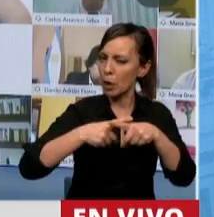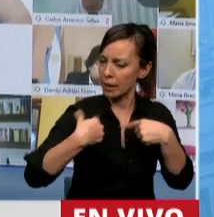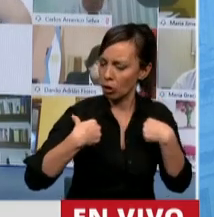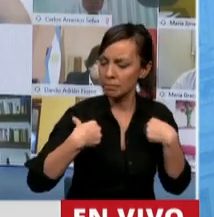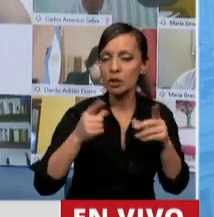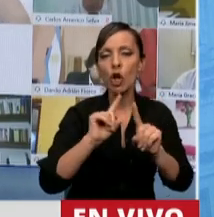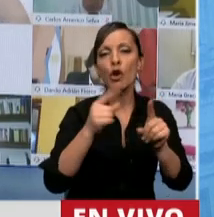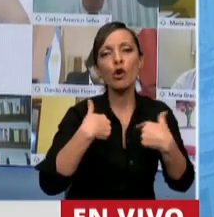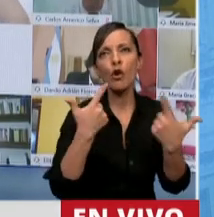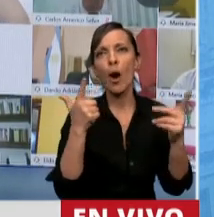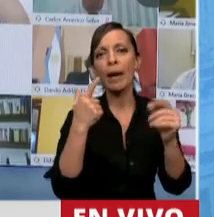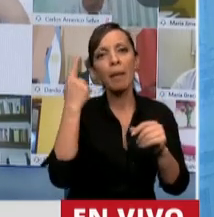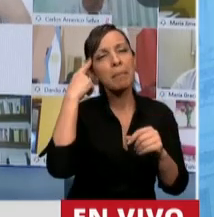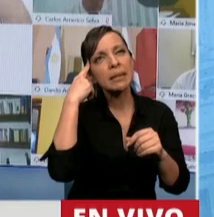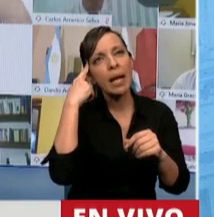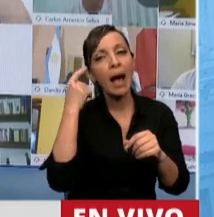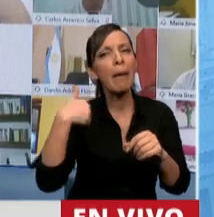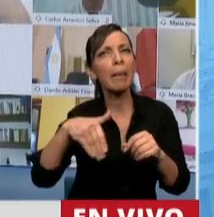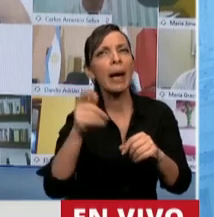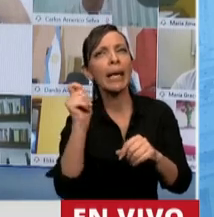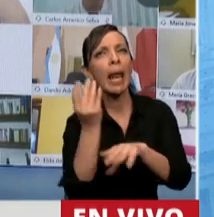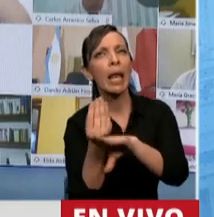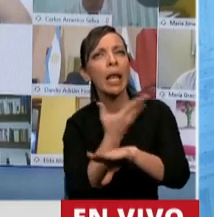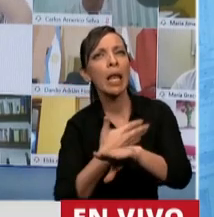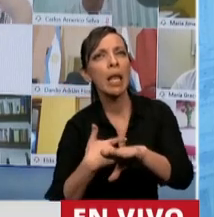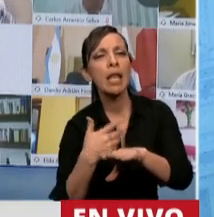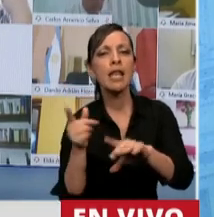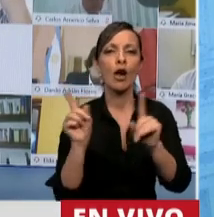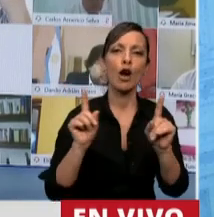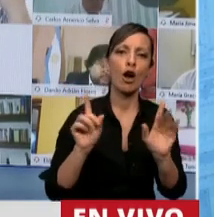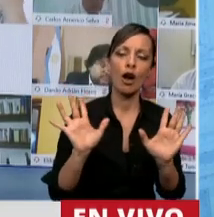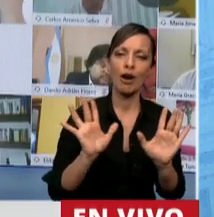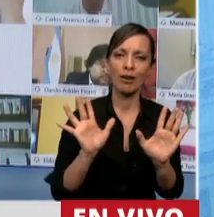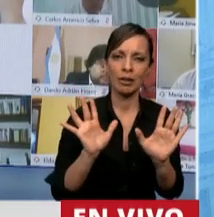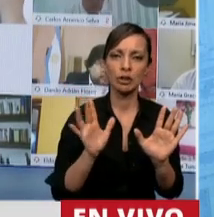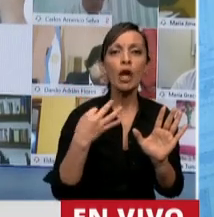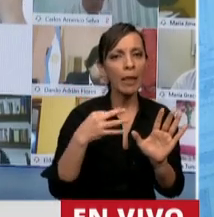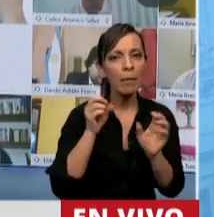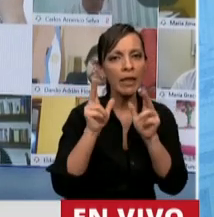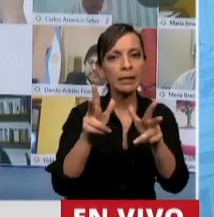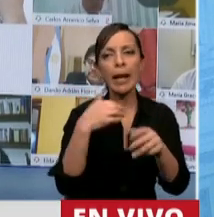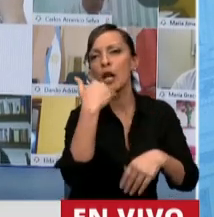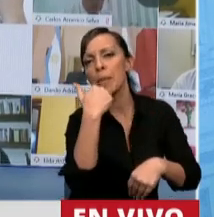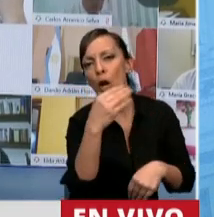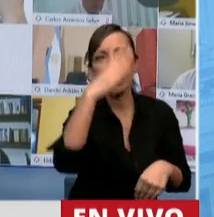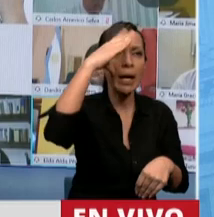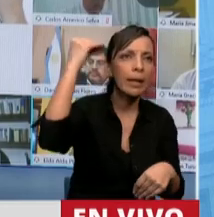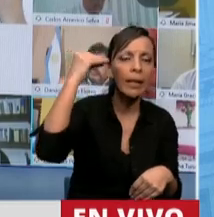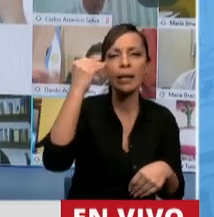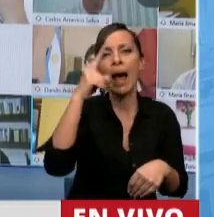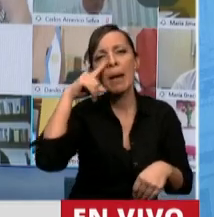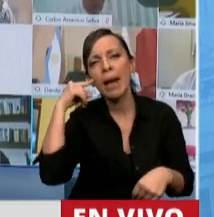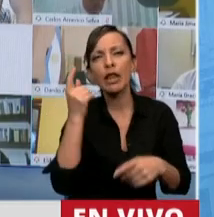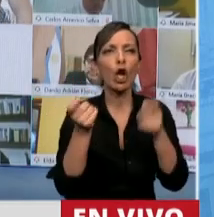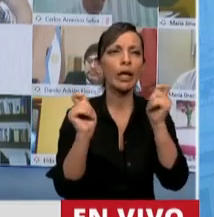pensar quién gobierna, si gobierna, y hay que decirlo con nombre y apellido, Cristina Kirchner o Alberto Fernández.